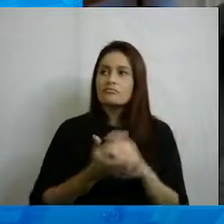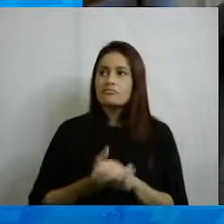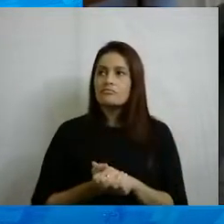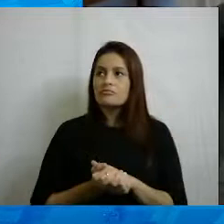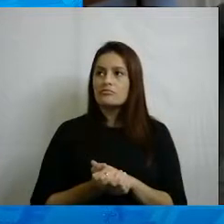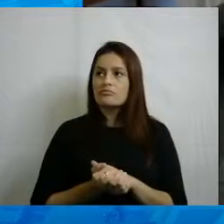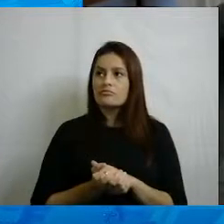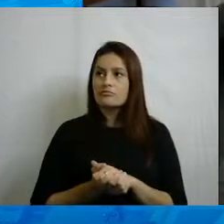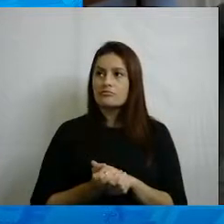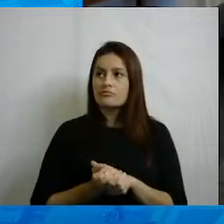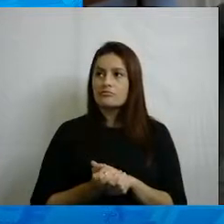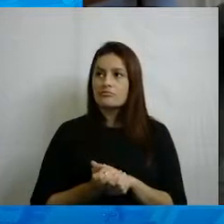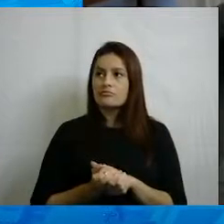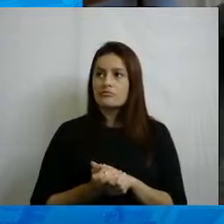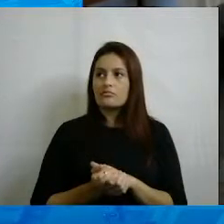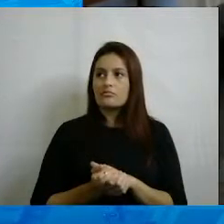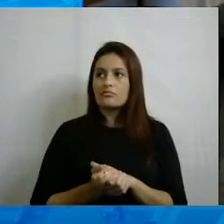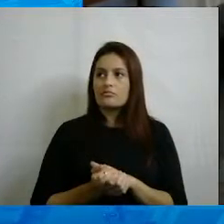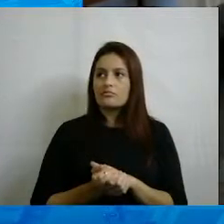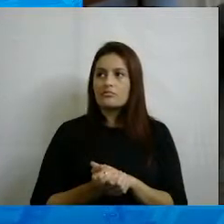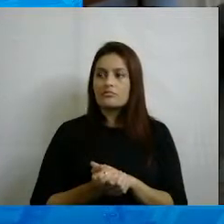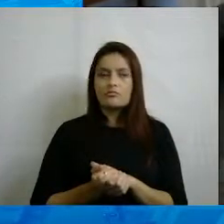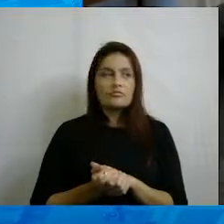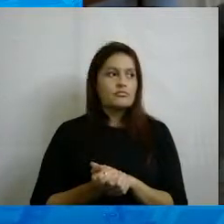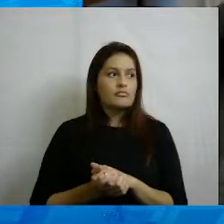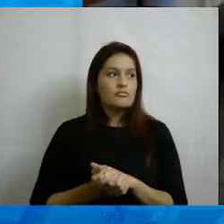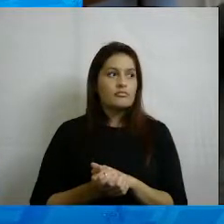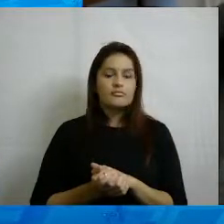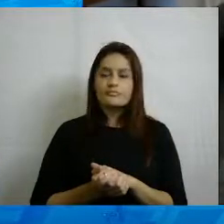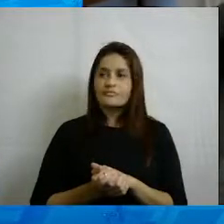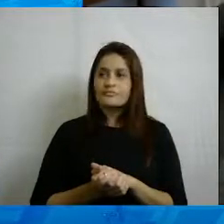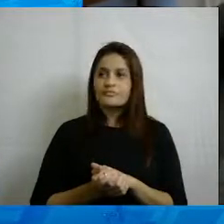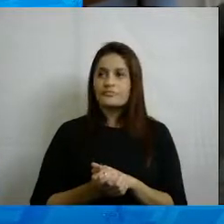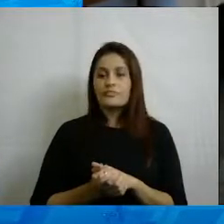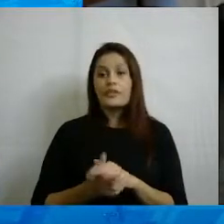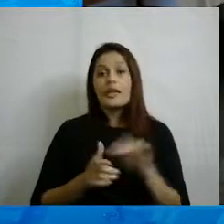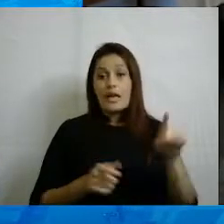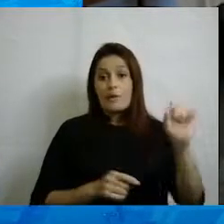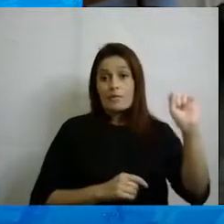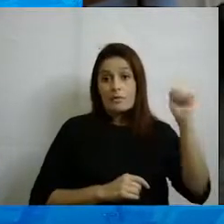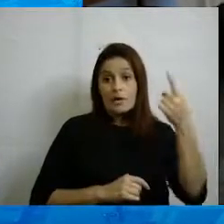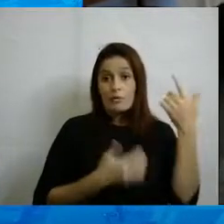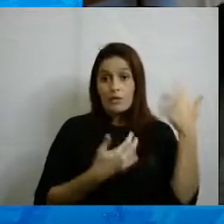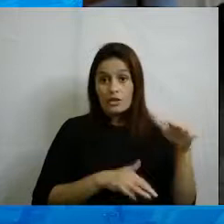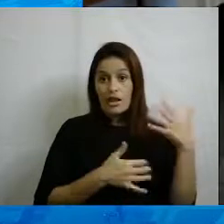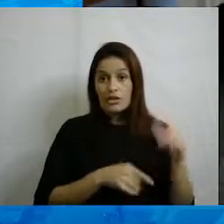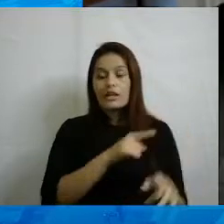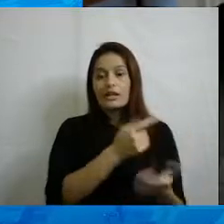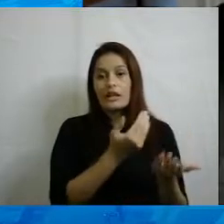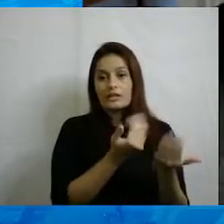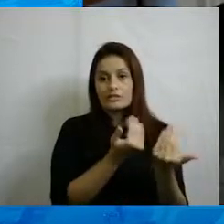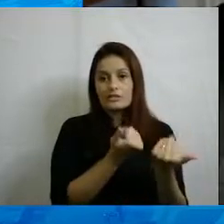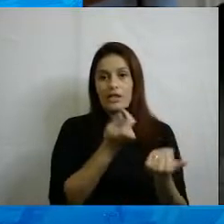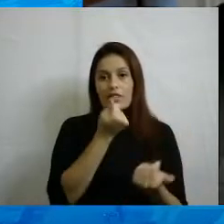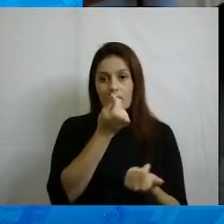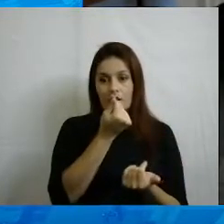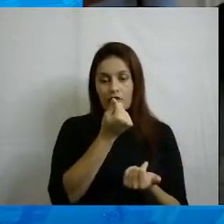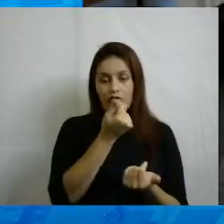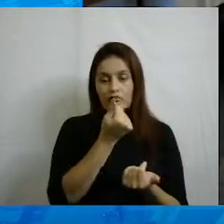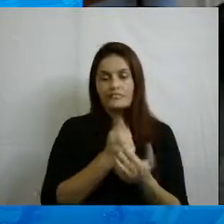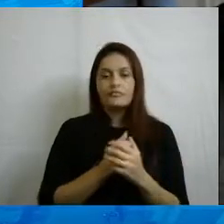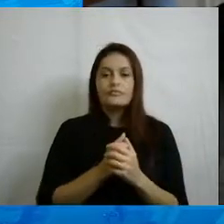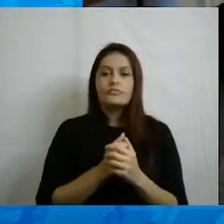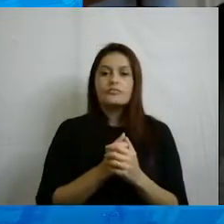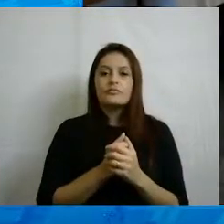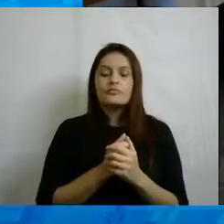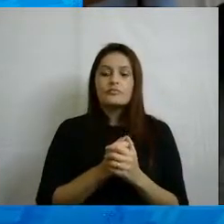esperando el conducto regular. Siendo que supuestamente era una prioridad, porque ella necesita las lucas para llevar a su hija